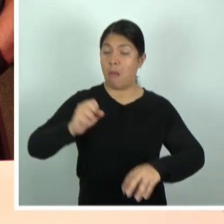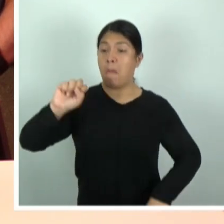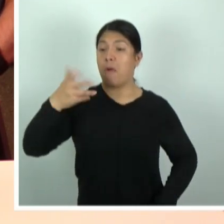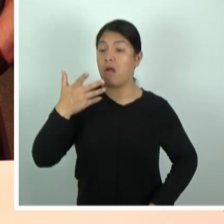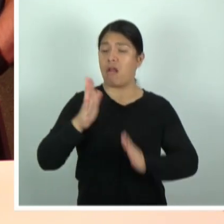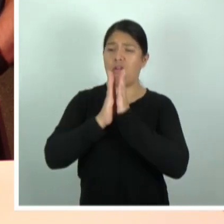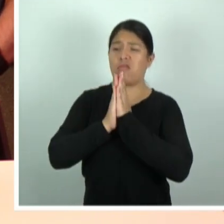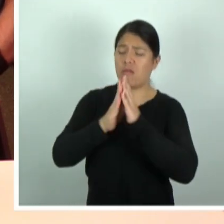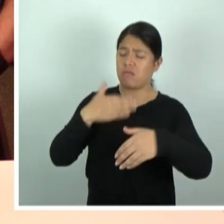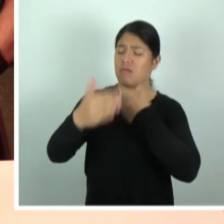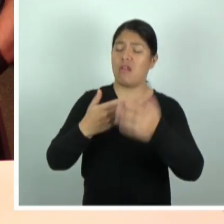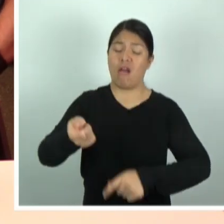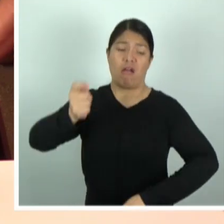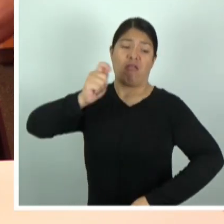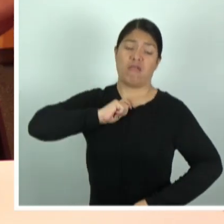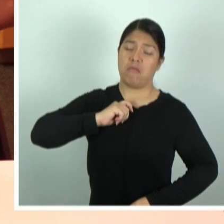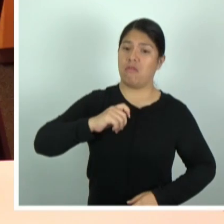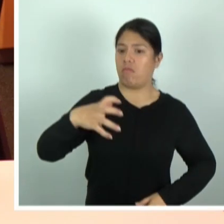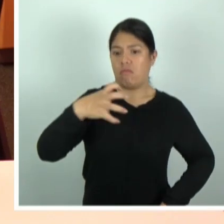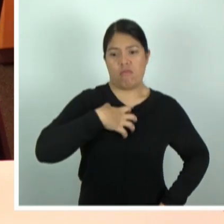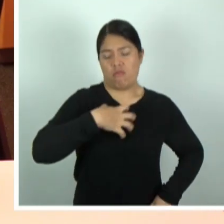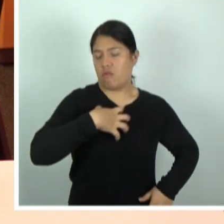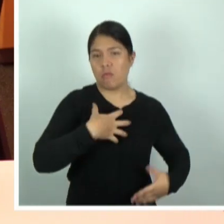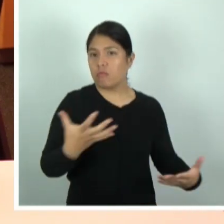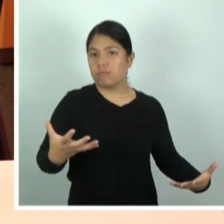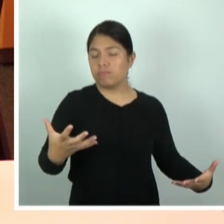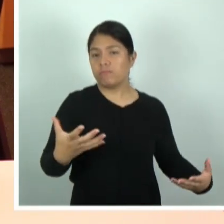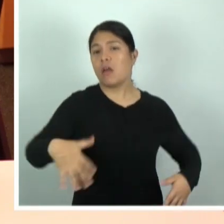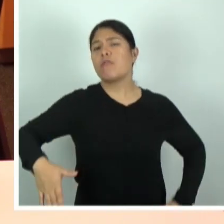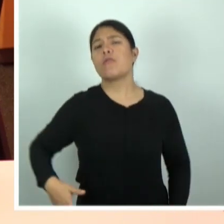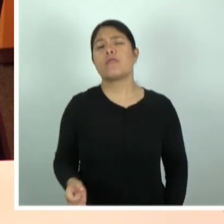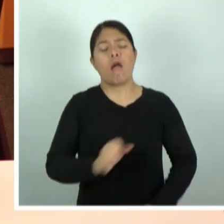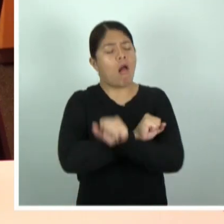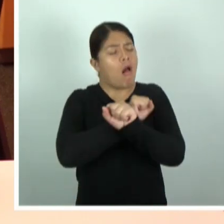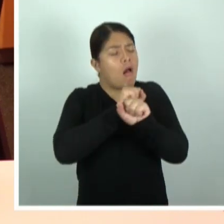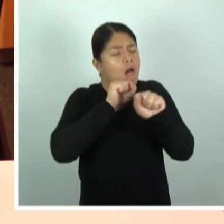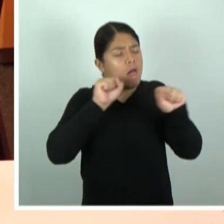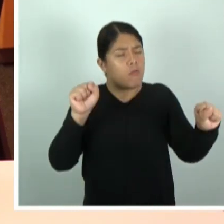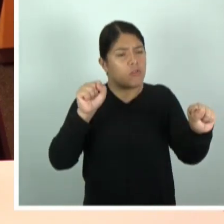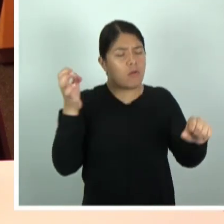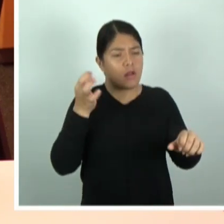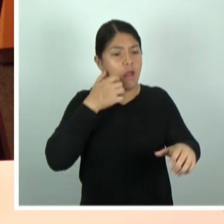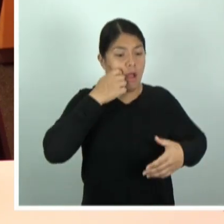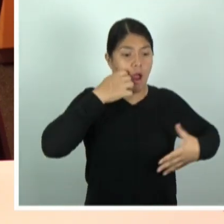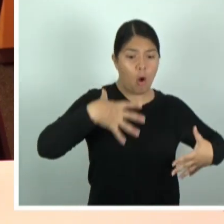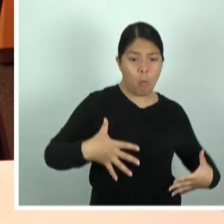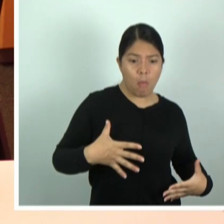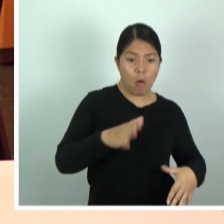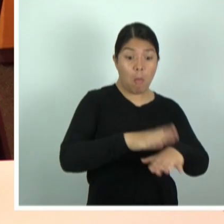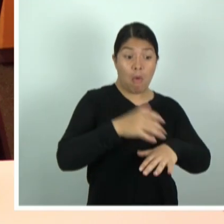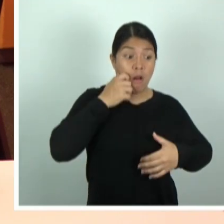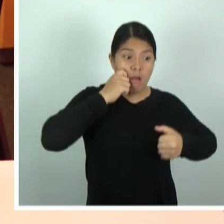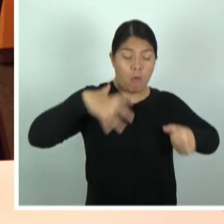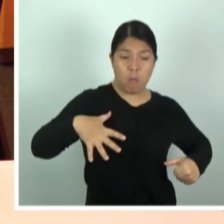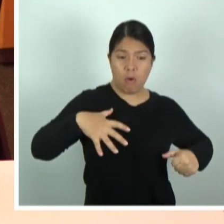santidad. ¿Sabe, querido oyente? Es imposible para el ser humano, de propio